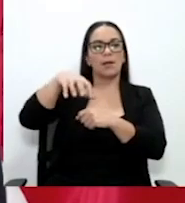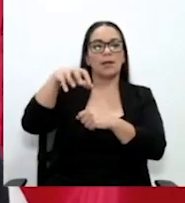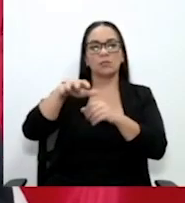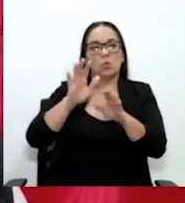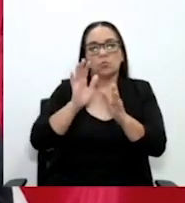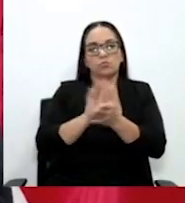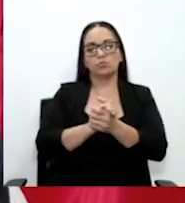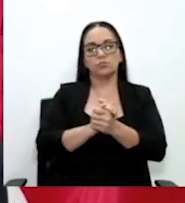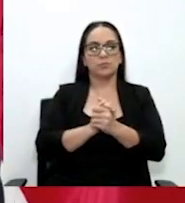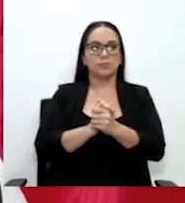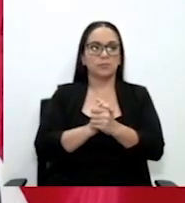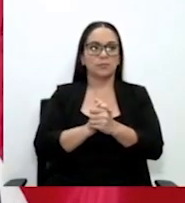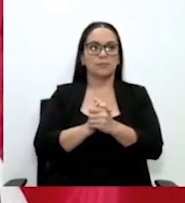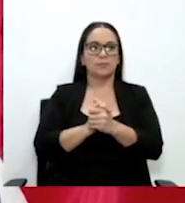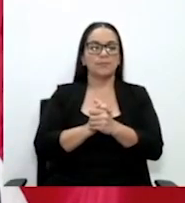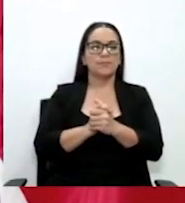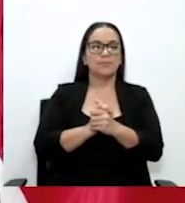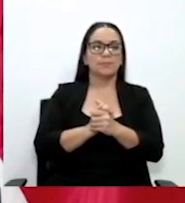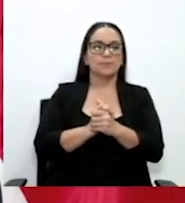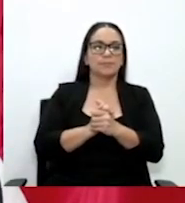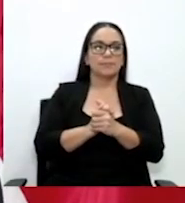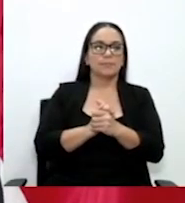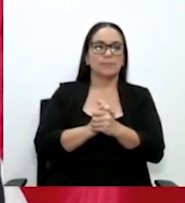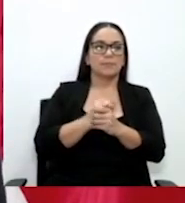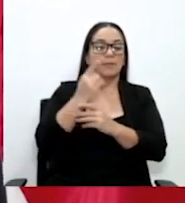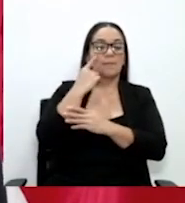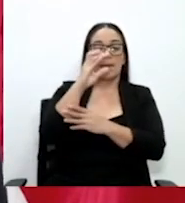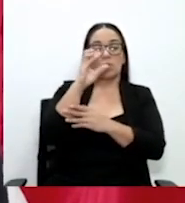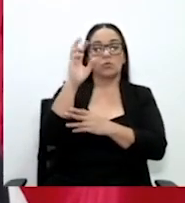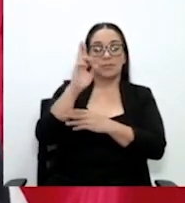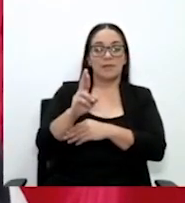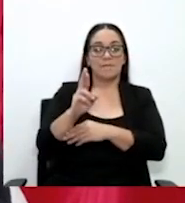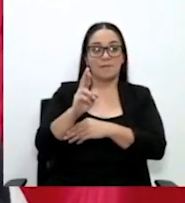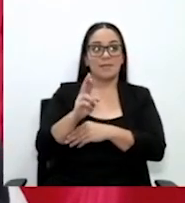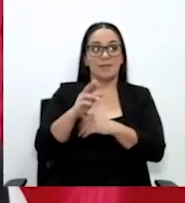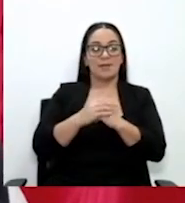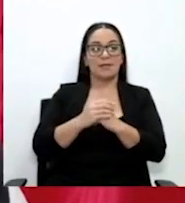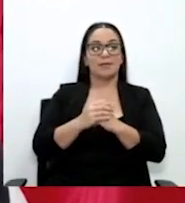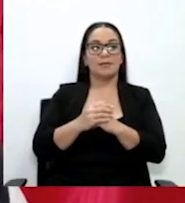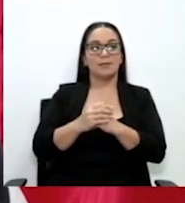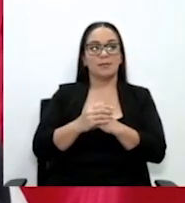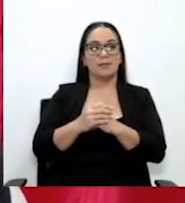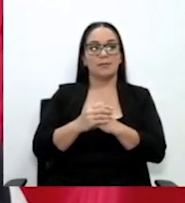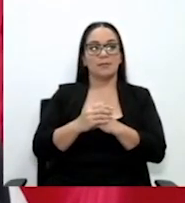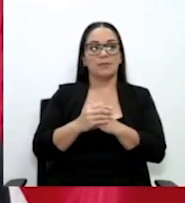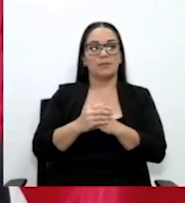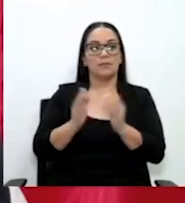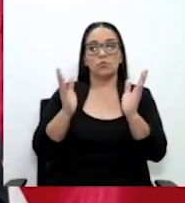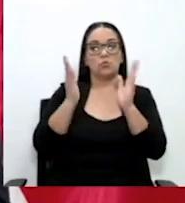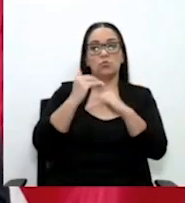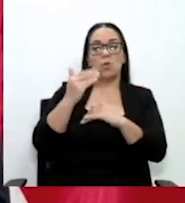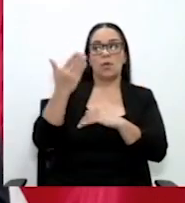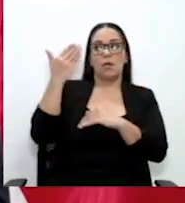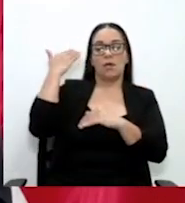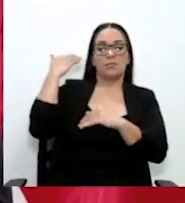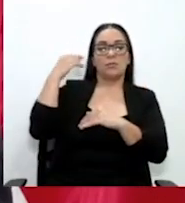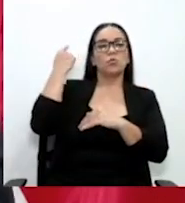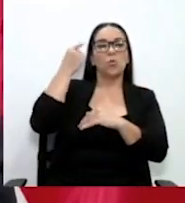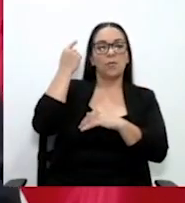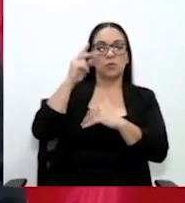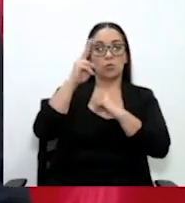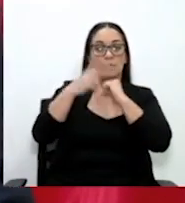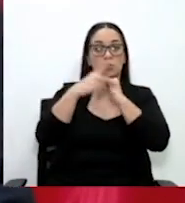podemos hacer. Vean, en Costa Rica no ha habido un gobierno que se reúna dos veces al año